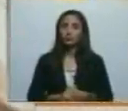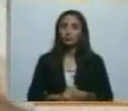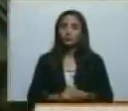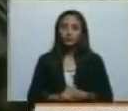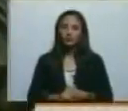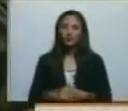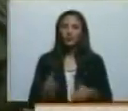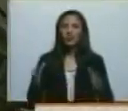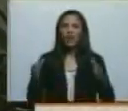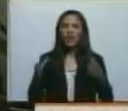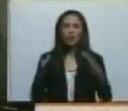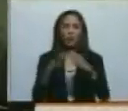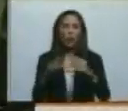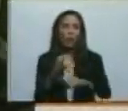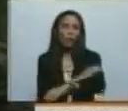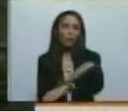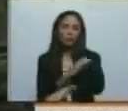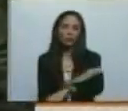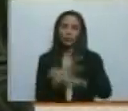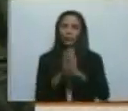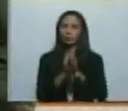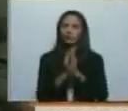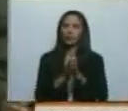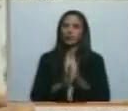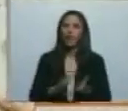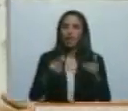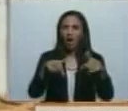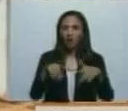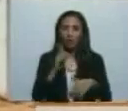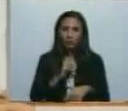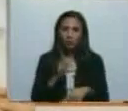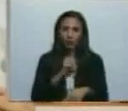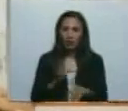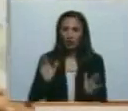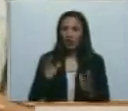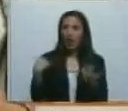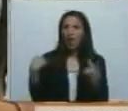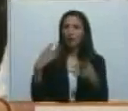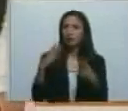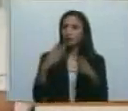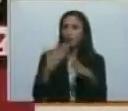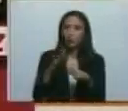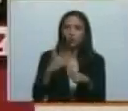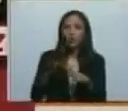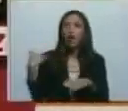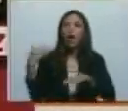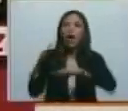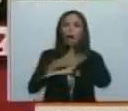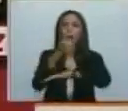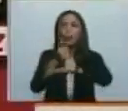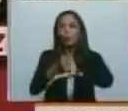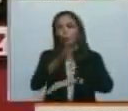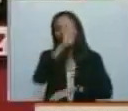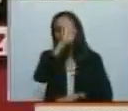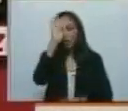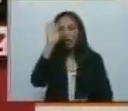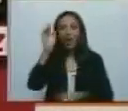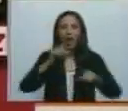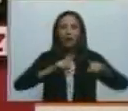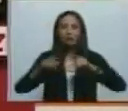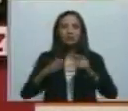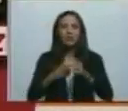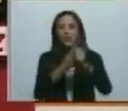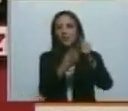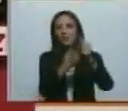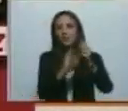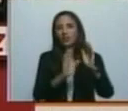Escuálido. No, nosotros no nos caemos a chantajes de ningún tipo. Ahí mismo me culparon a mí. Diosdado era el que dirigía las operaciones. Yo no dirigí ninguna